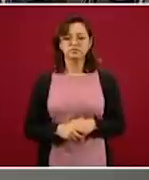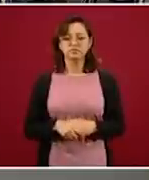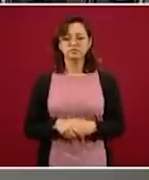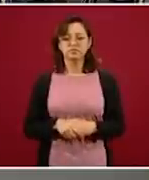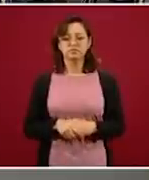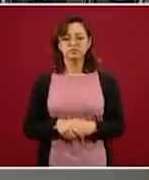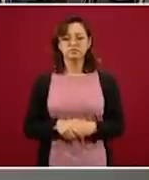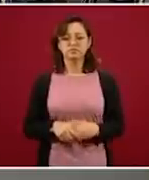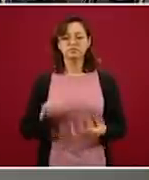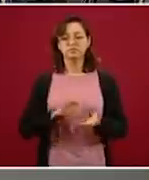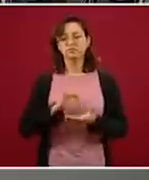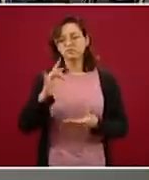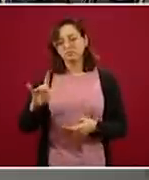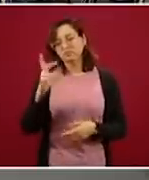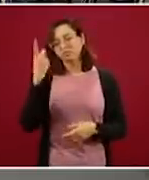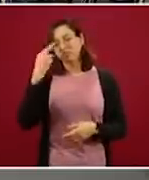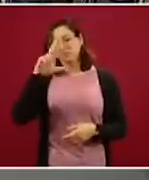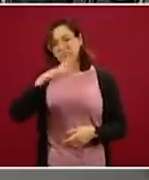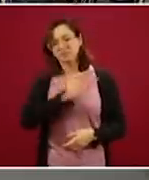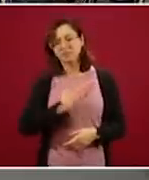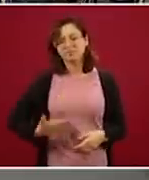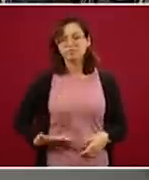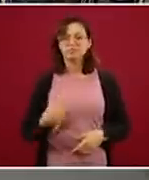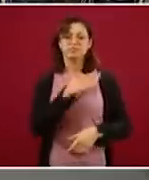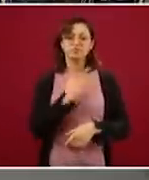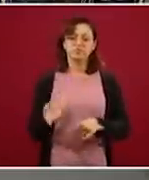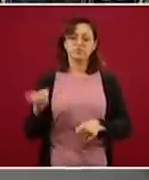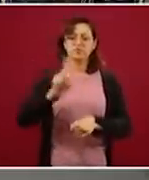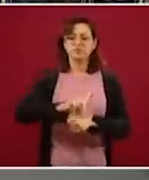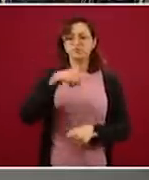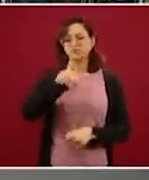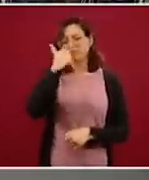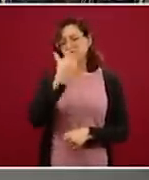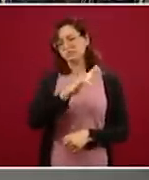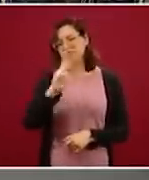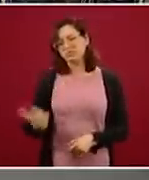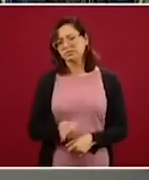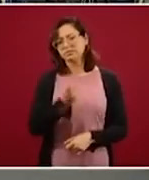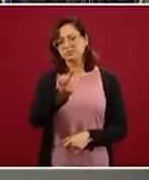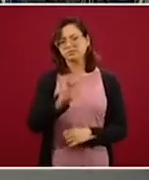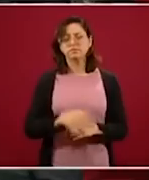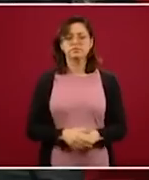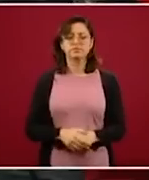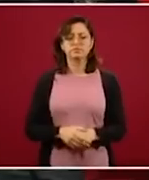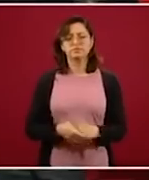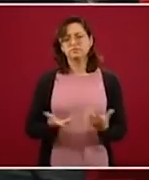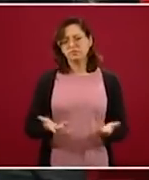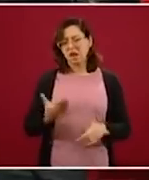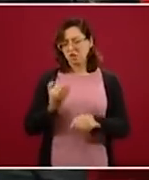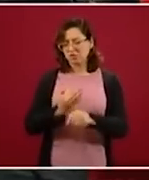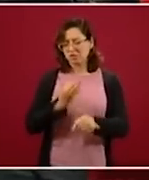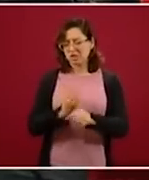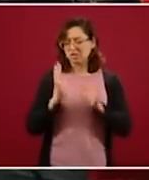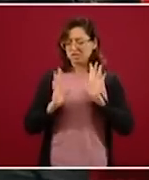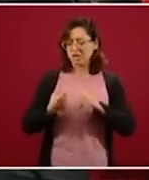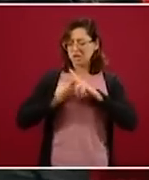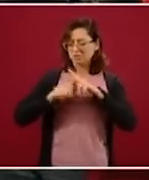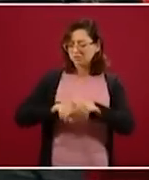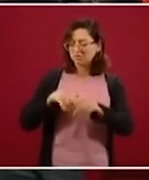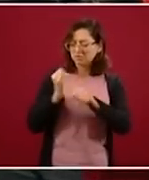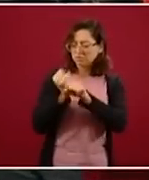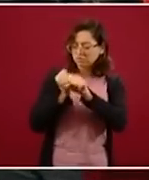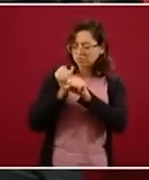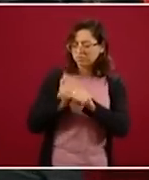Gracias, doctor presidente. Buenos días. Preguntarle sobre los avances de estas investigaciones que realizó la Unidad de